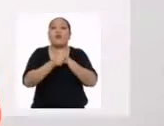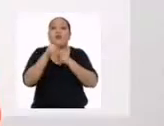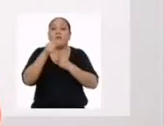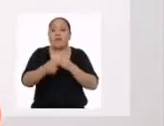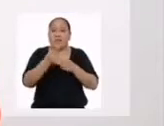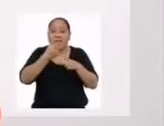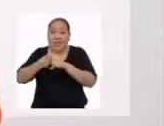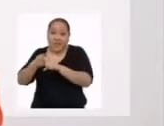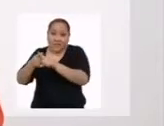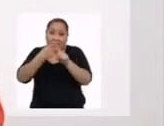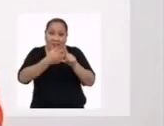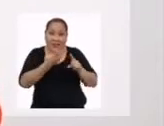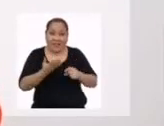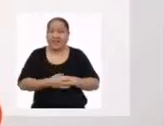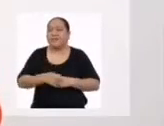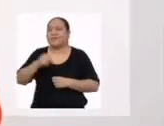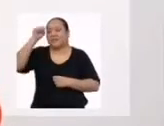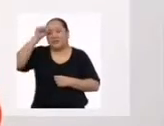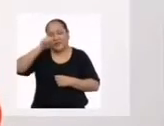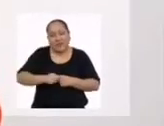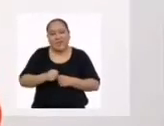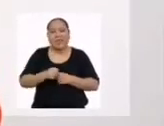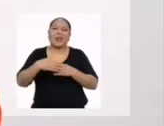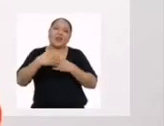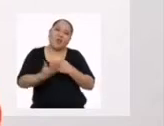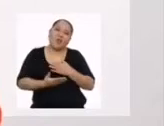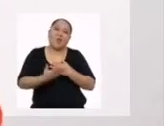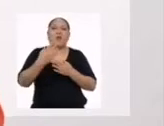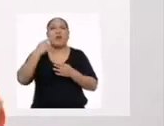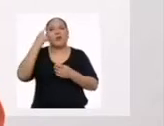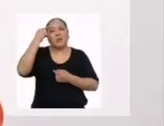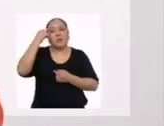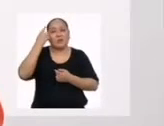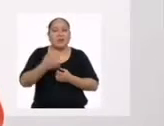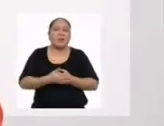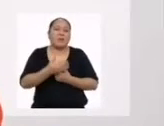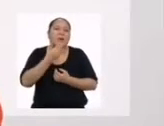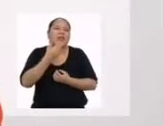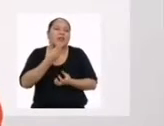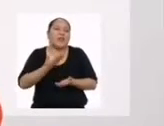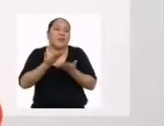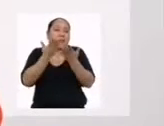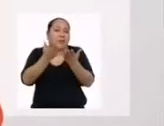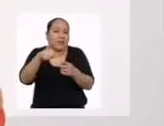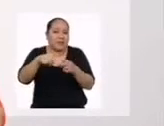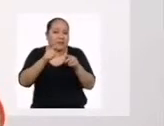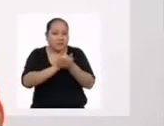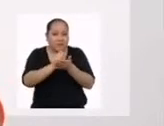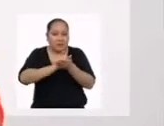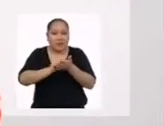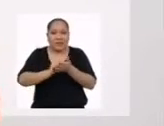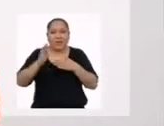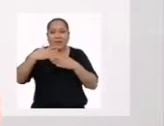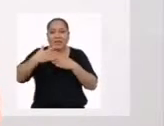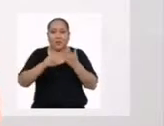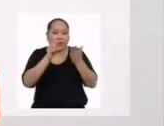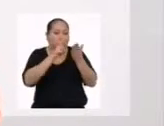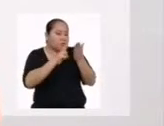diversidad. Sí, y luego hay que pensar en para quién es ese texto y según eso definir el